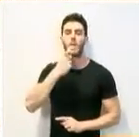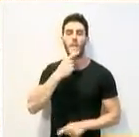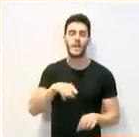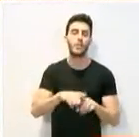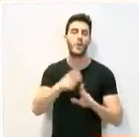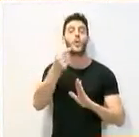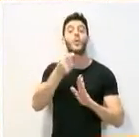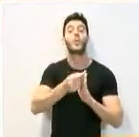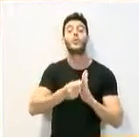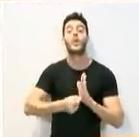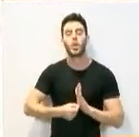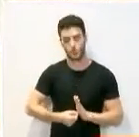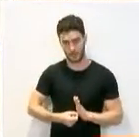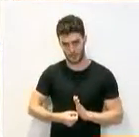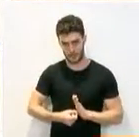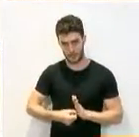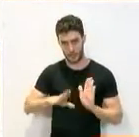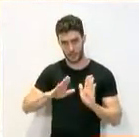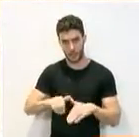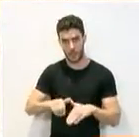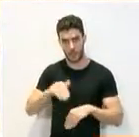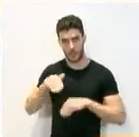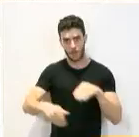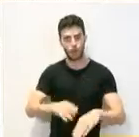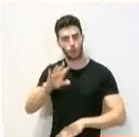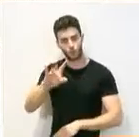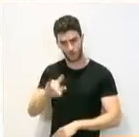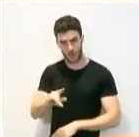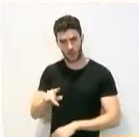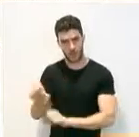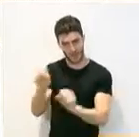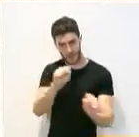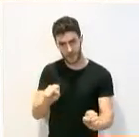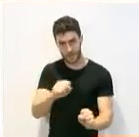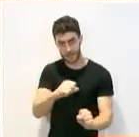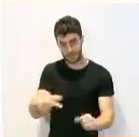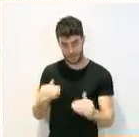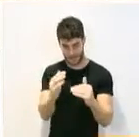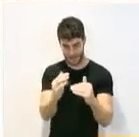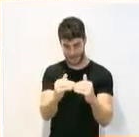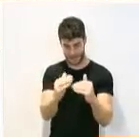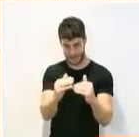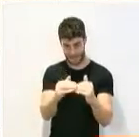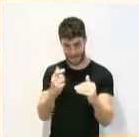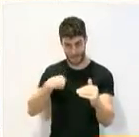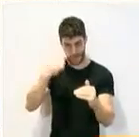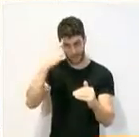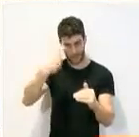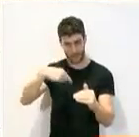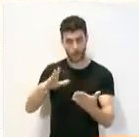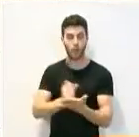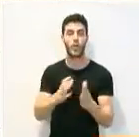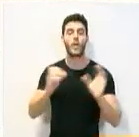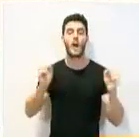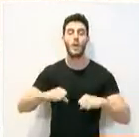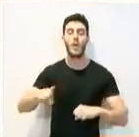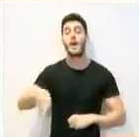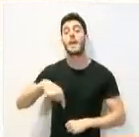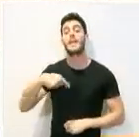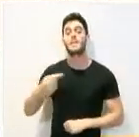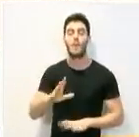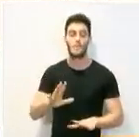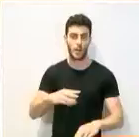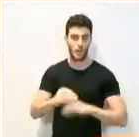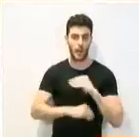condiciones. Acabó defendiendo el voto sí, que salió por la mínima, en esto creo que todos estaremos de acuerdo, y luego, pero lo